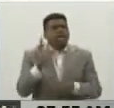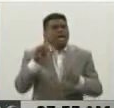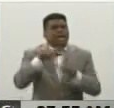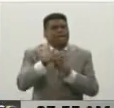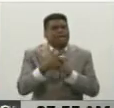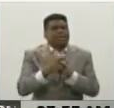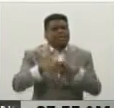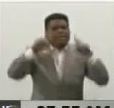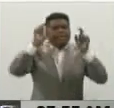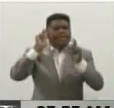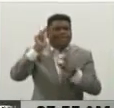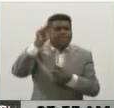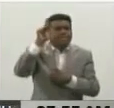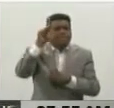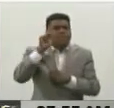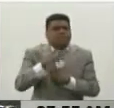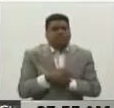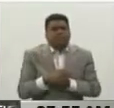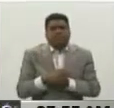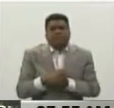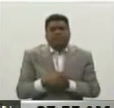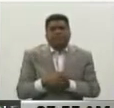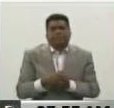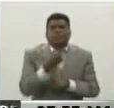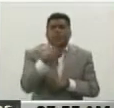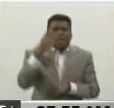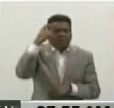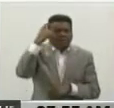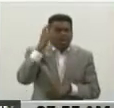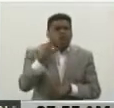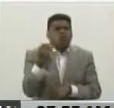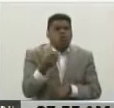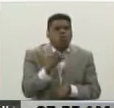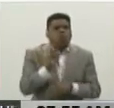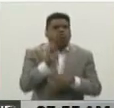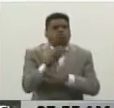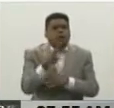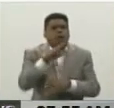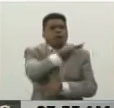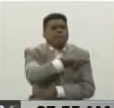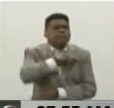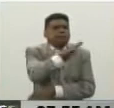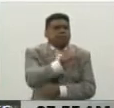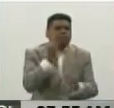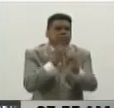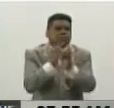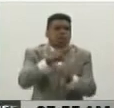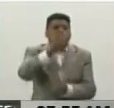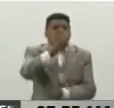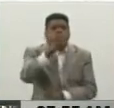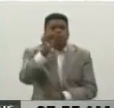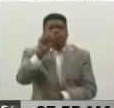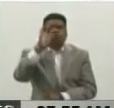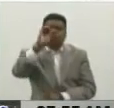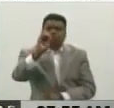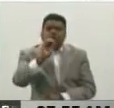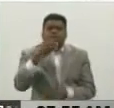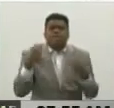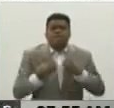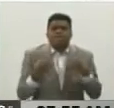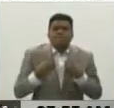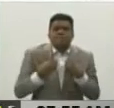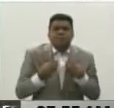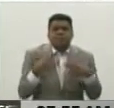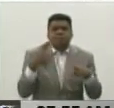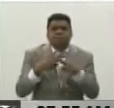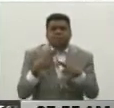formadores? Nos dice Félix, buen día camarada, ¿cómo hago para ingresar a la misión Robinson Digital 2.0? Vivo en Puerto Ordaz. Pedro José Pérez nos escribe,